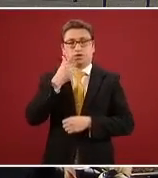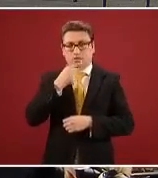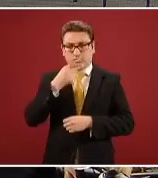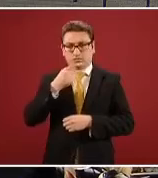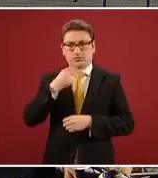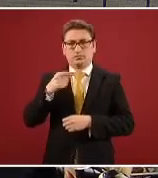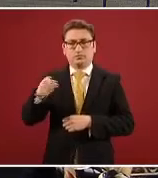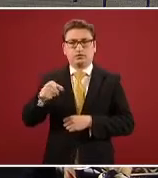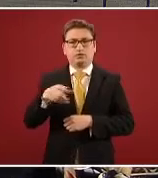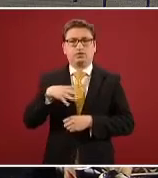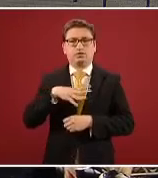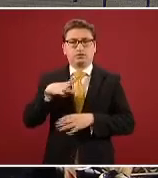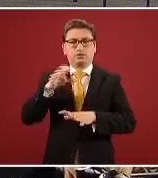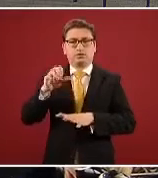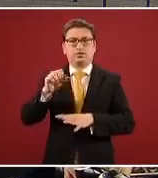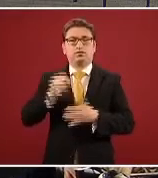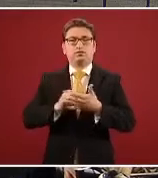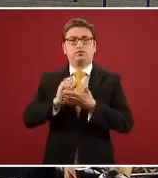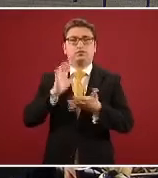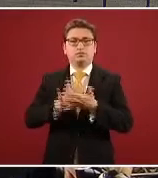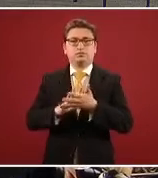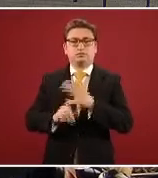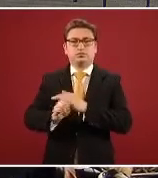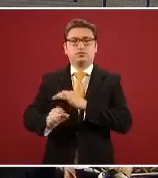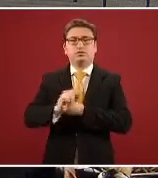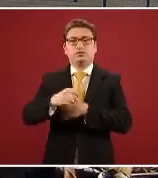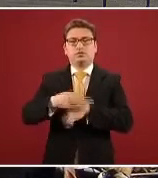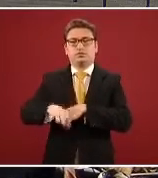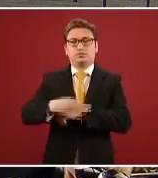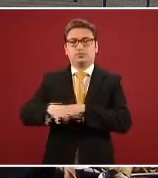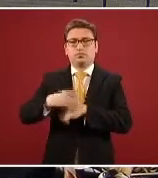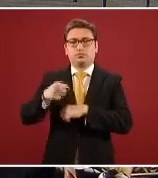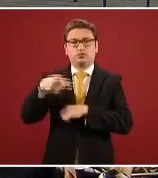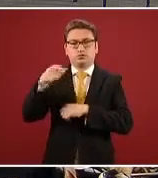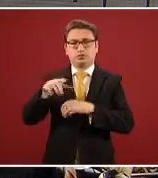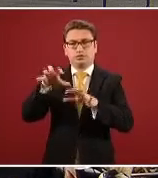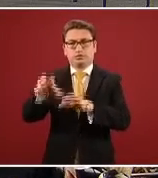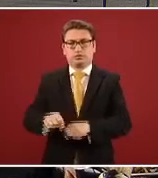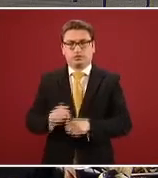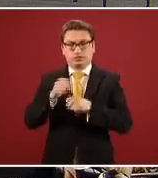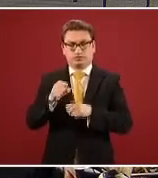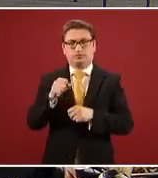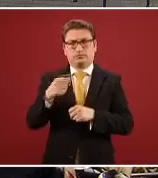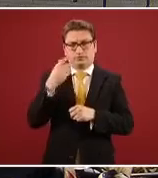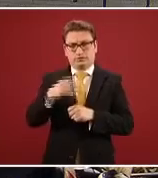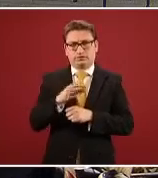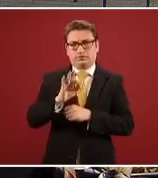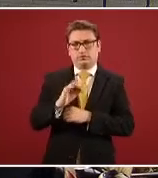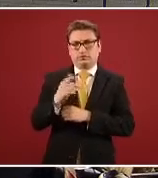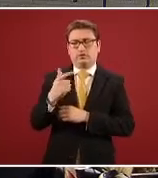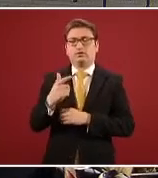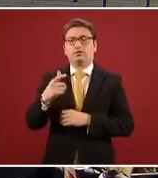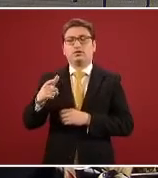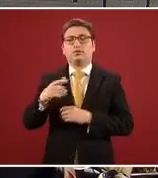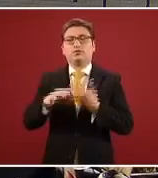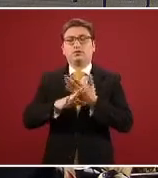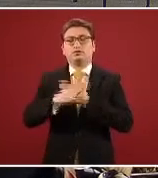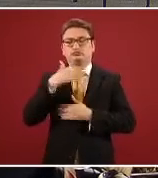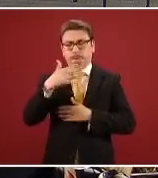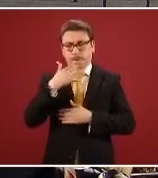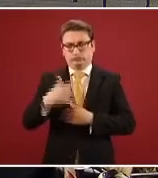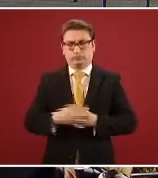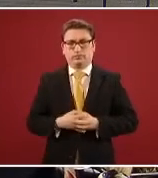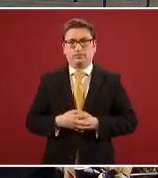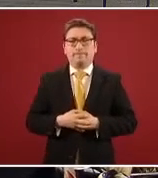internado con un proceso penal por el cumplimiento de la orden de aprehensión que obtuvo la Fiscalía Anticorrupción. Adelante. Aquí